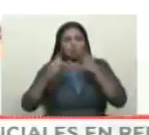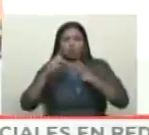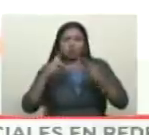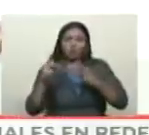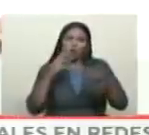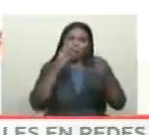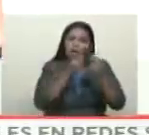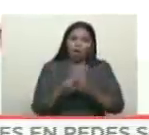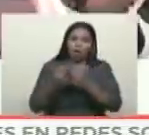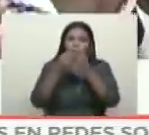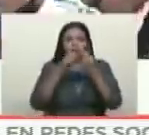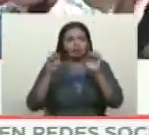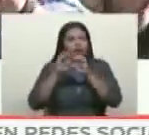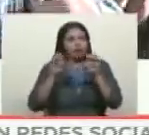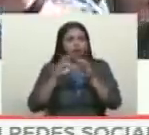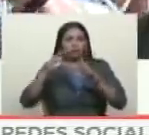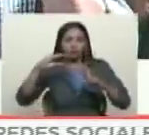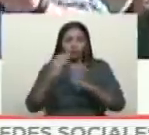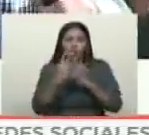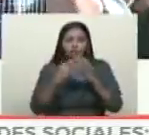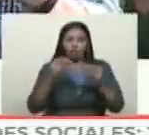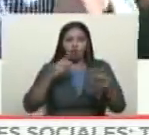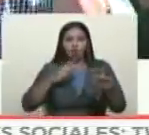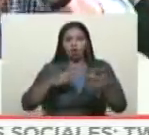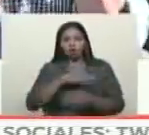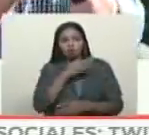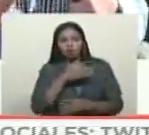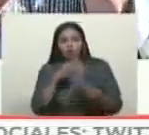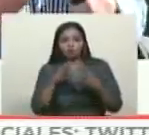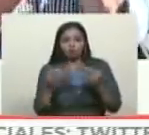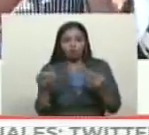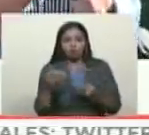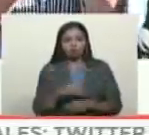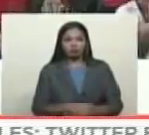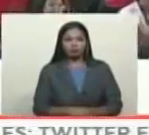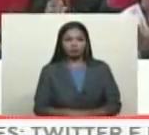batalla educacional, cultural, social.